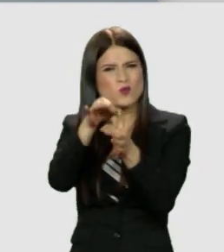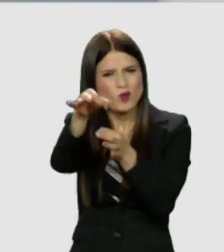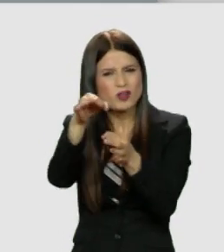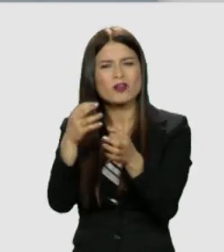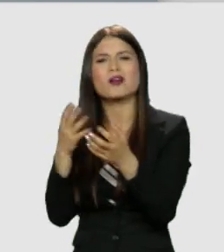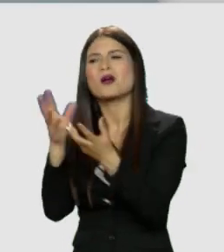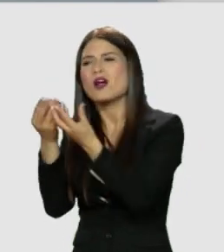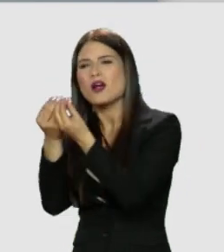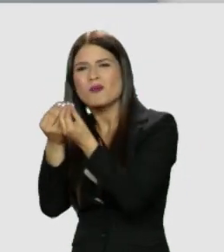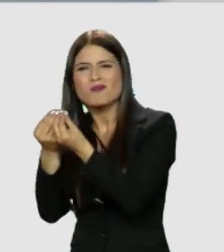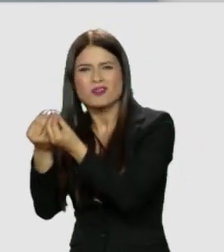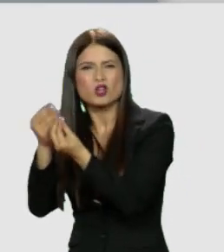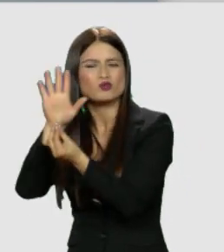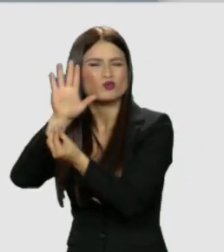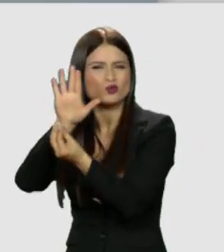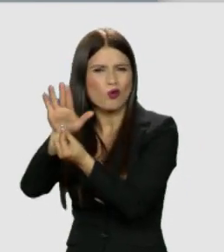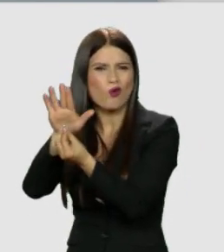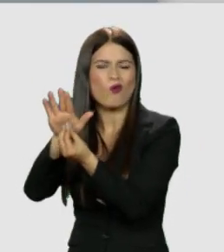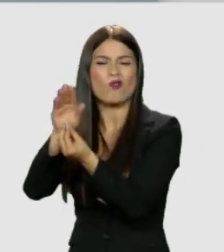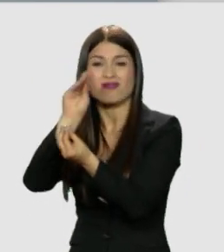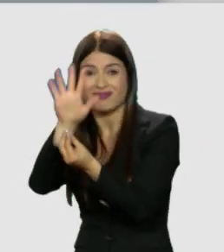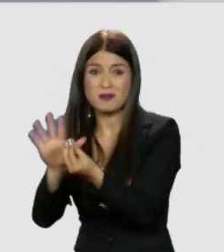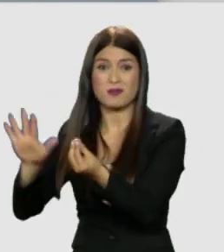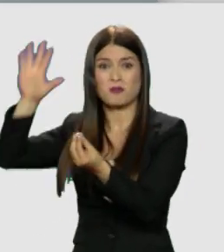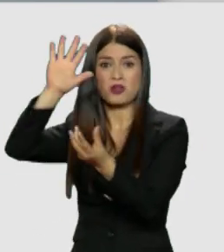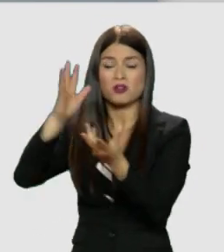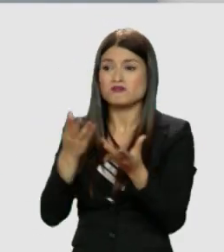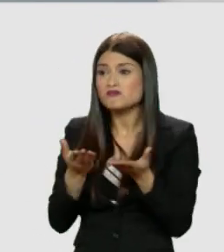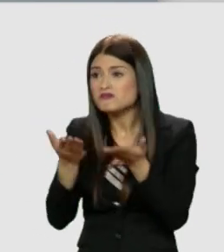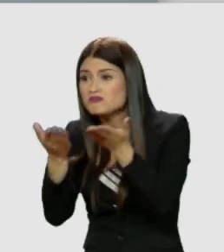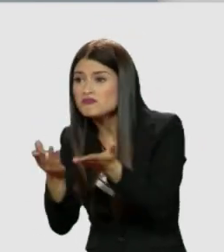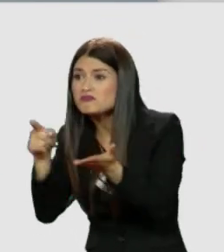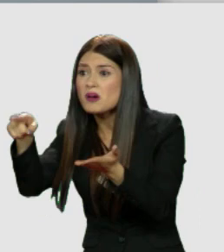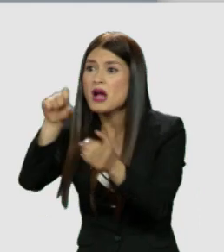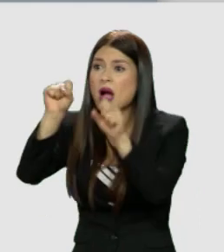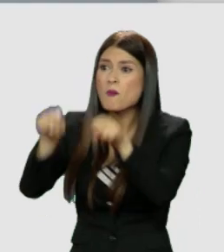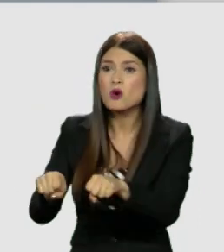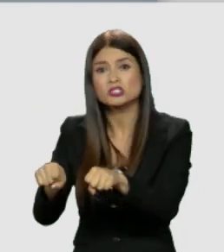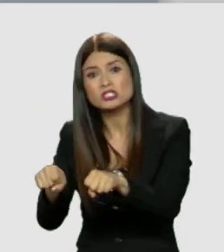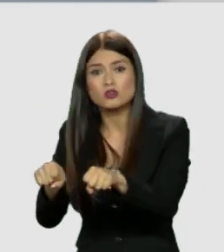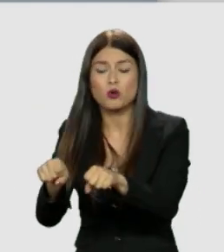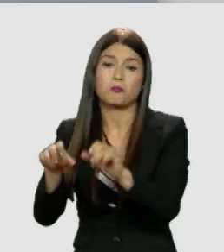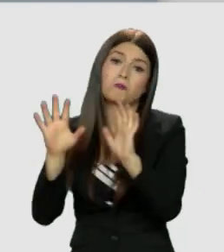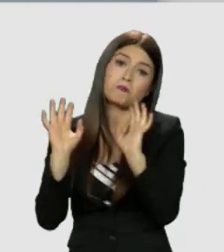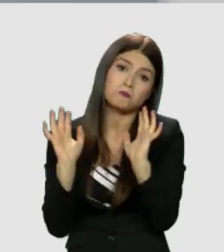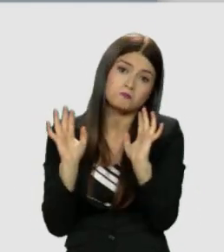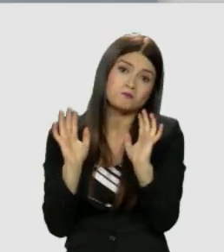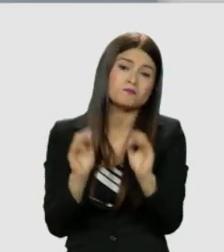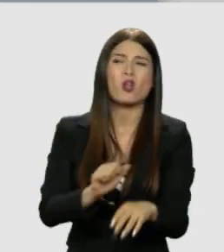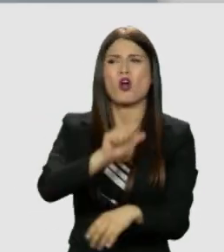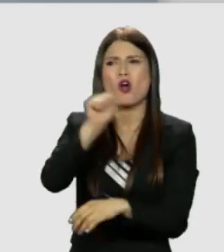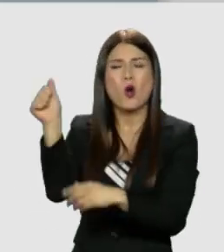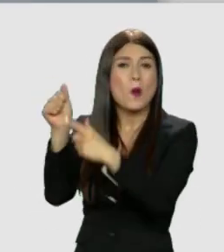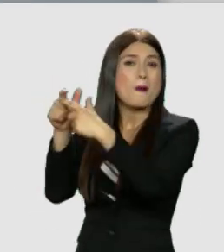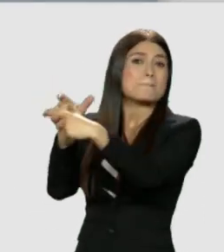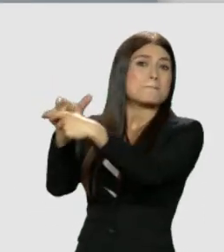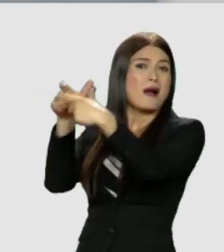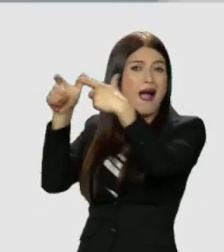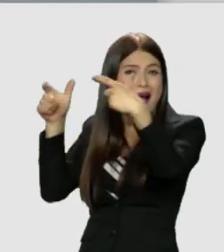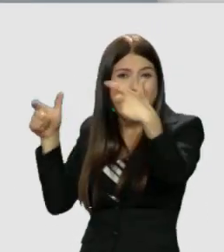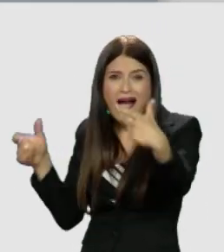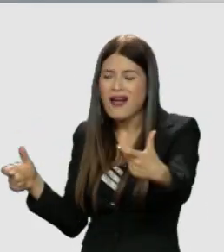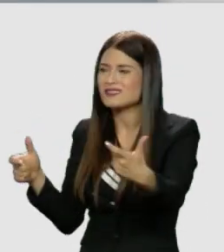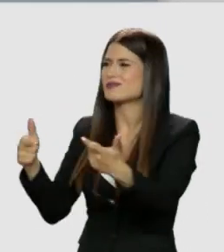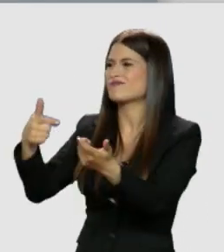instancia de democracia local y una creciente opinión incluyendo el presidente